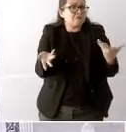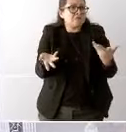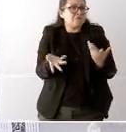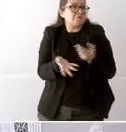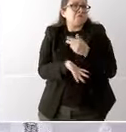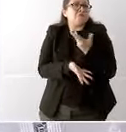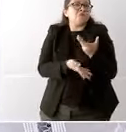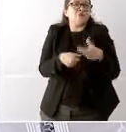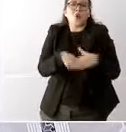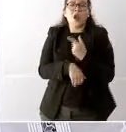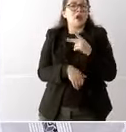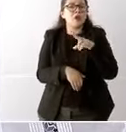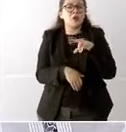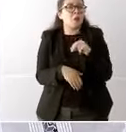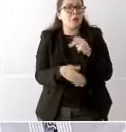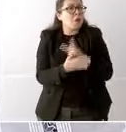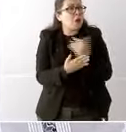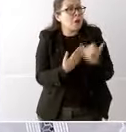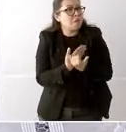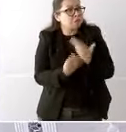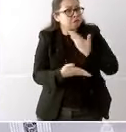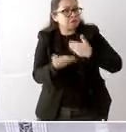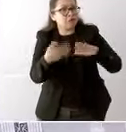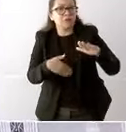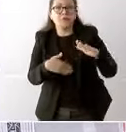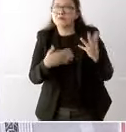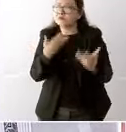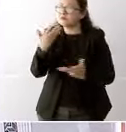ese proyecto, esa idea?